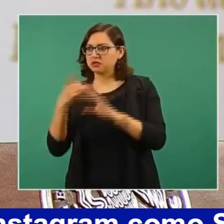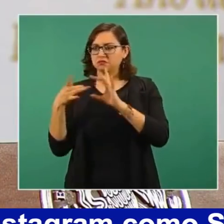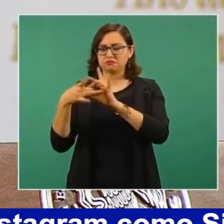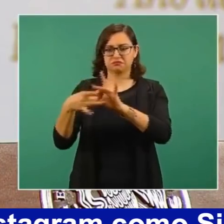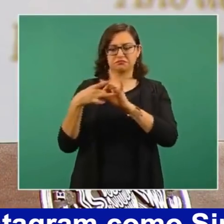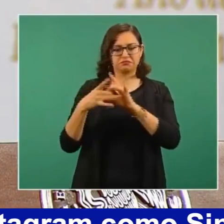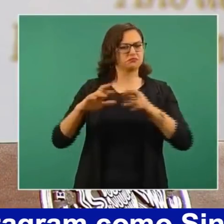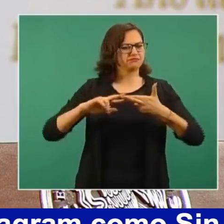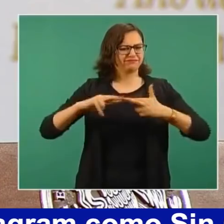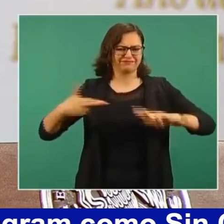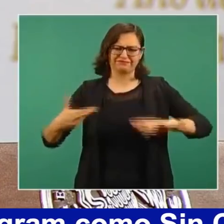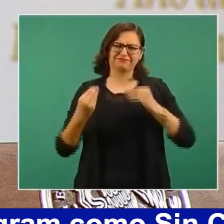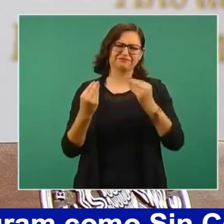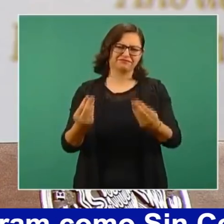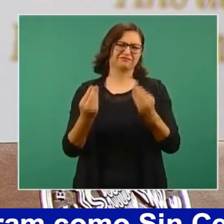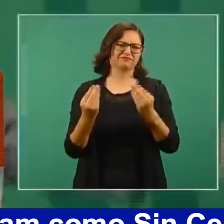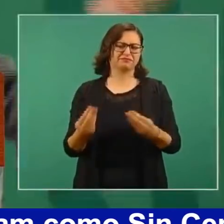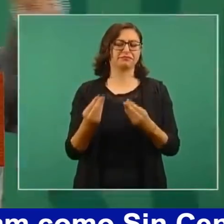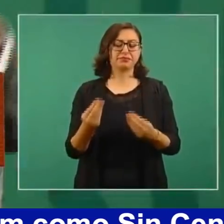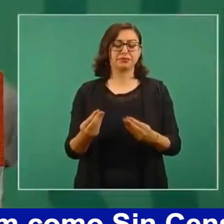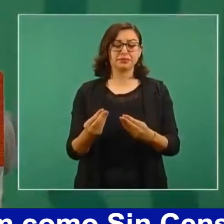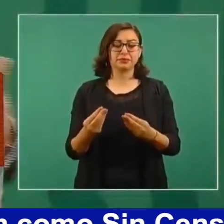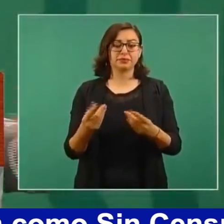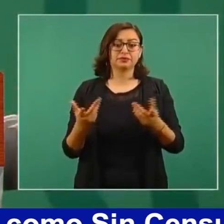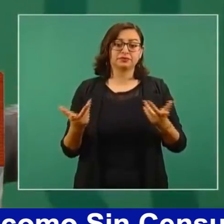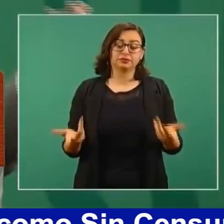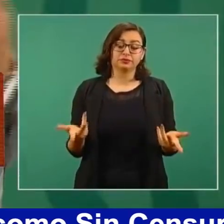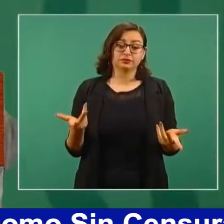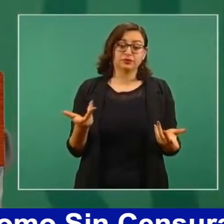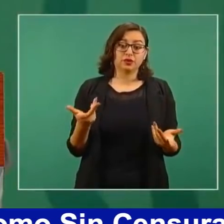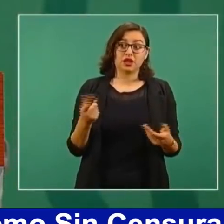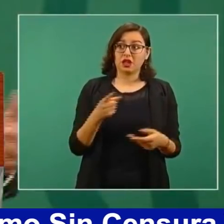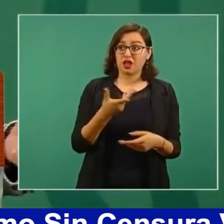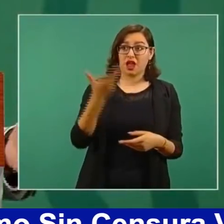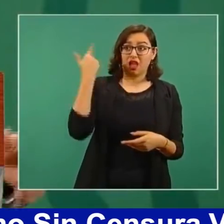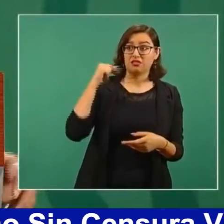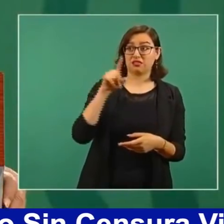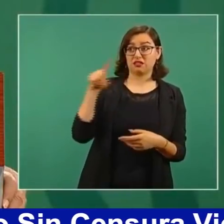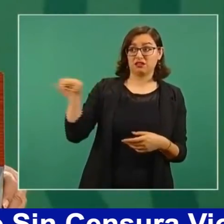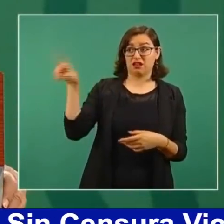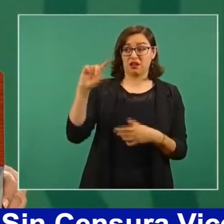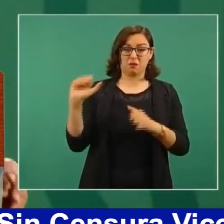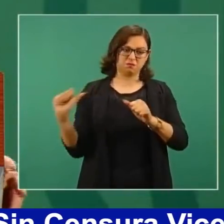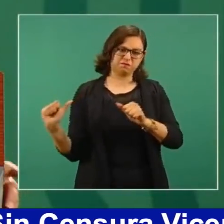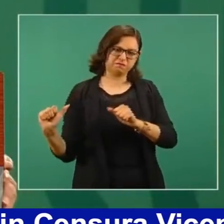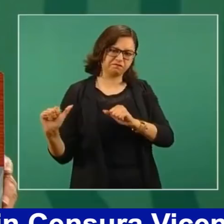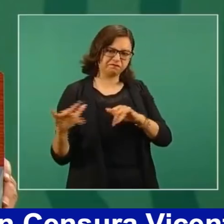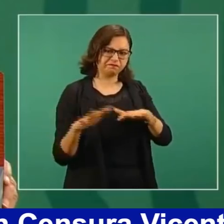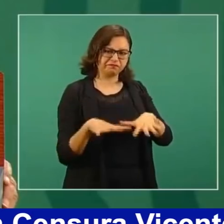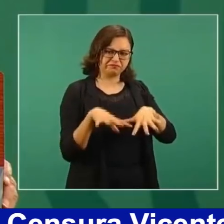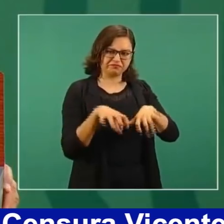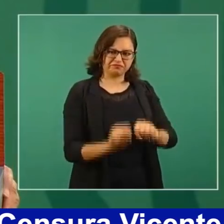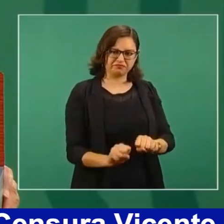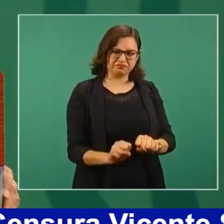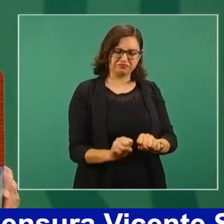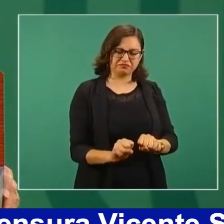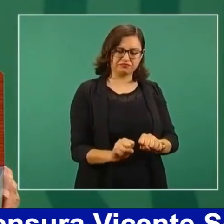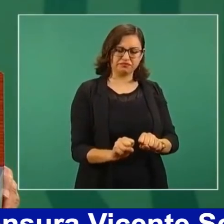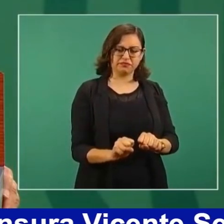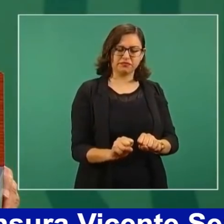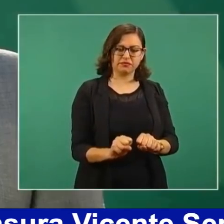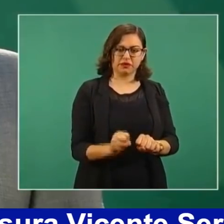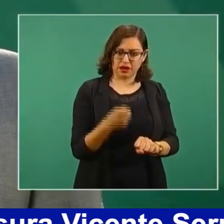no solo por que ellos invadieron lo que hoy es